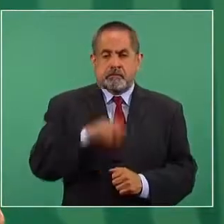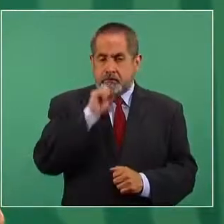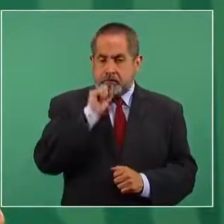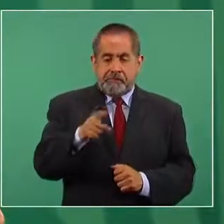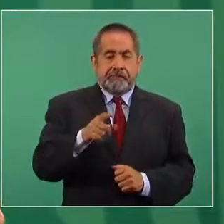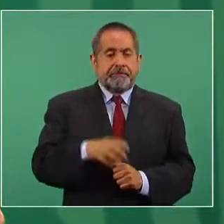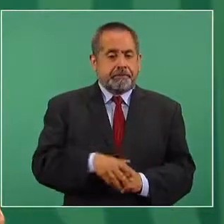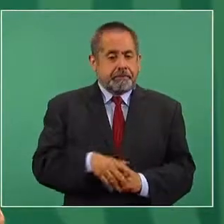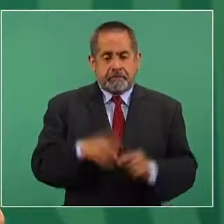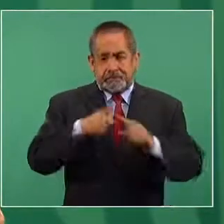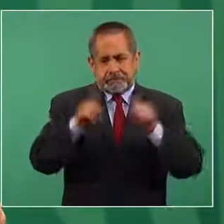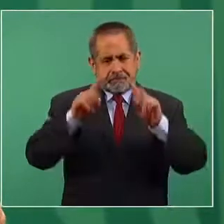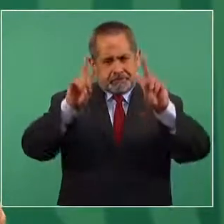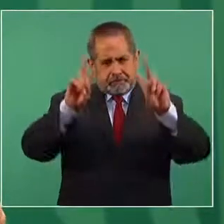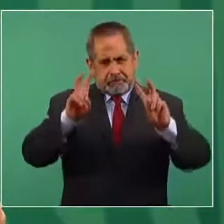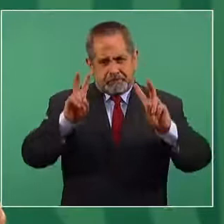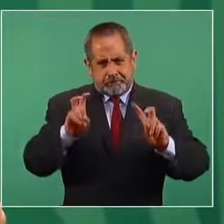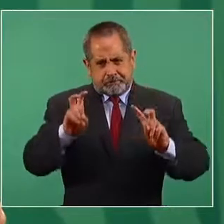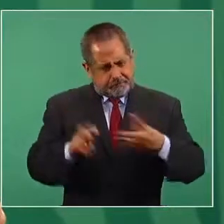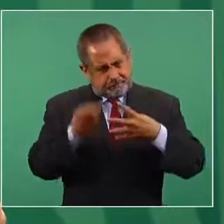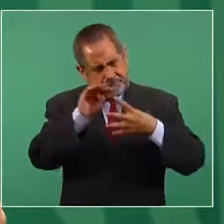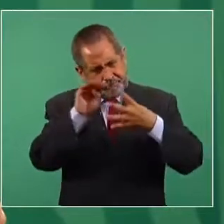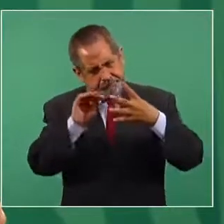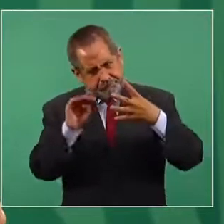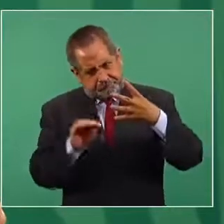Y todos los temas